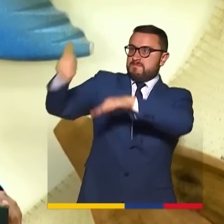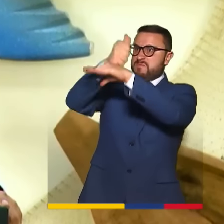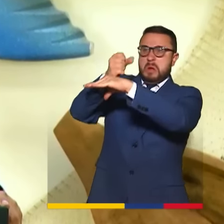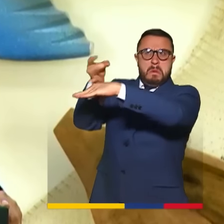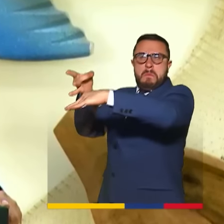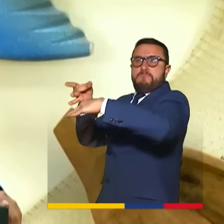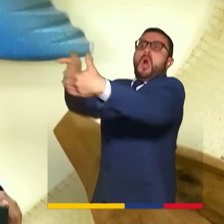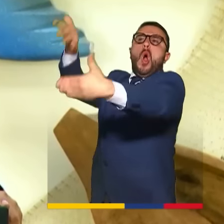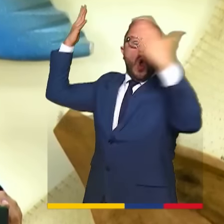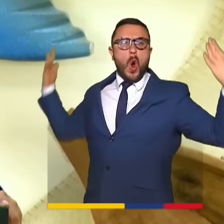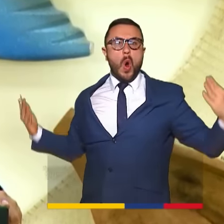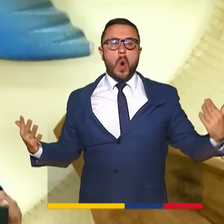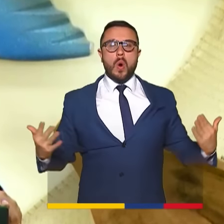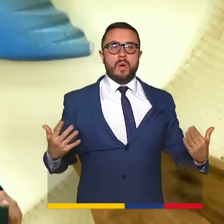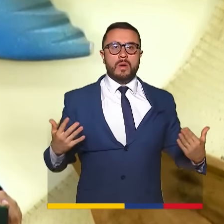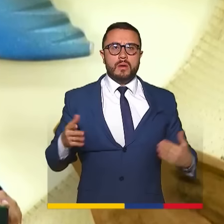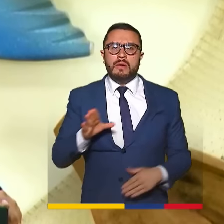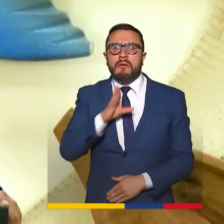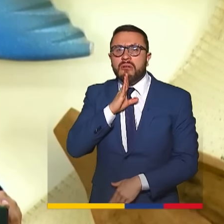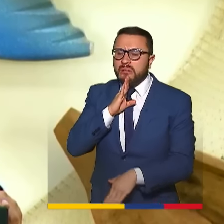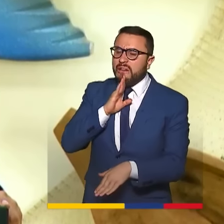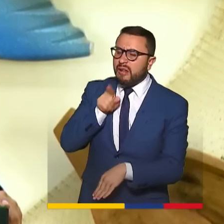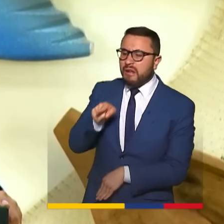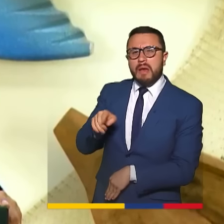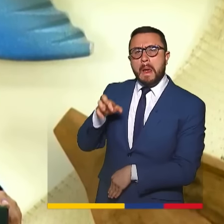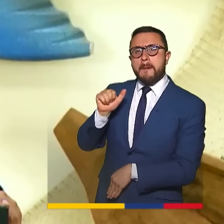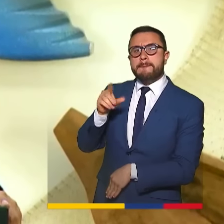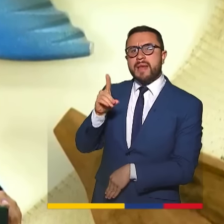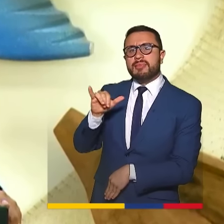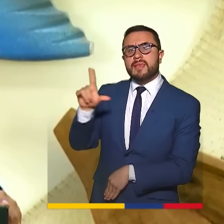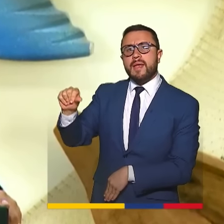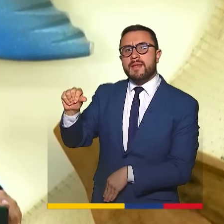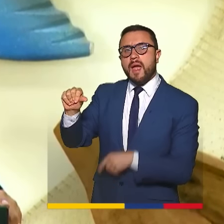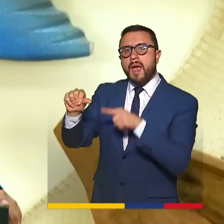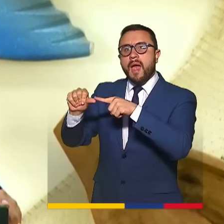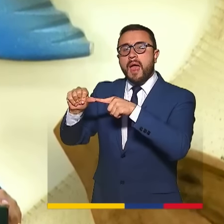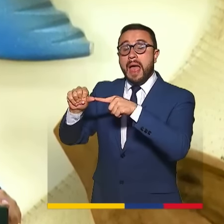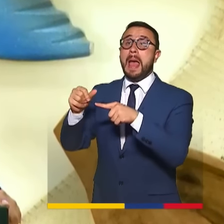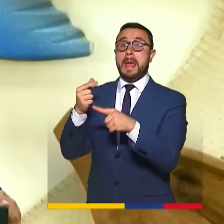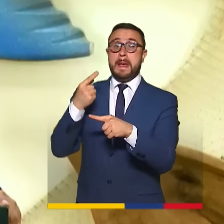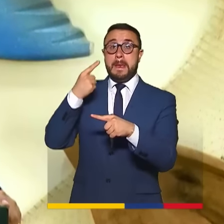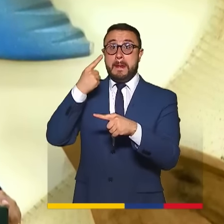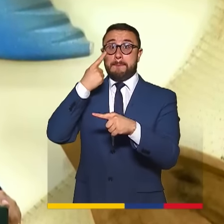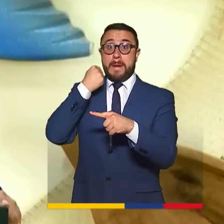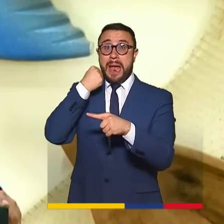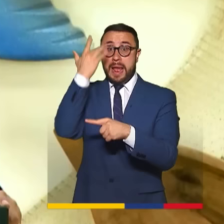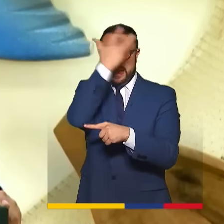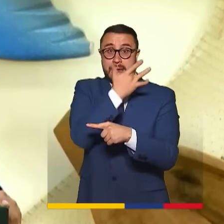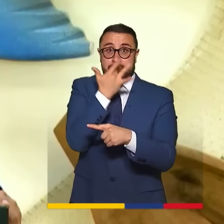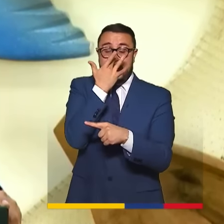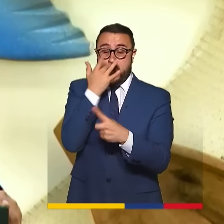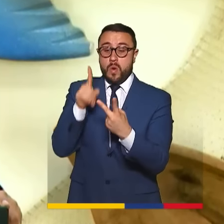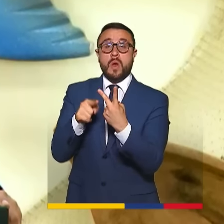José Prudencio Padilla, hijo de negro y de indígena guayú,